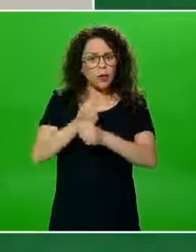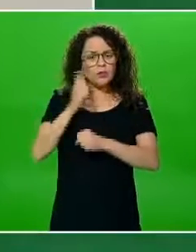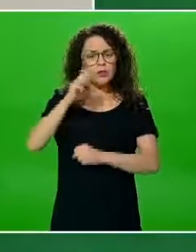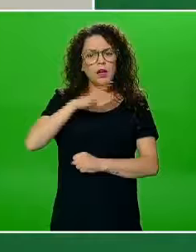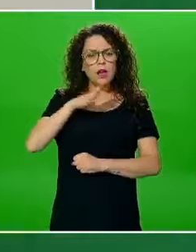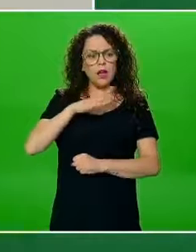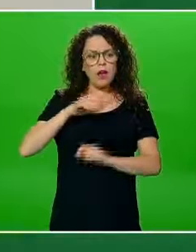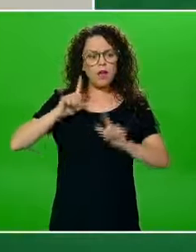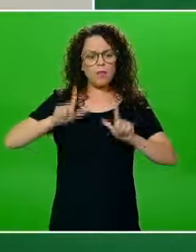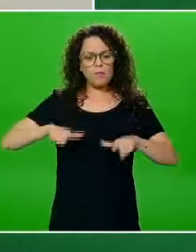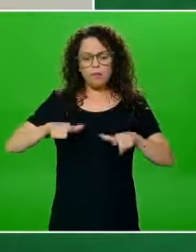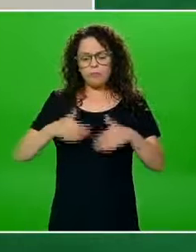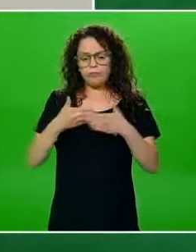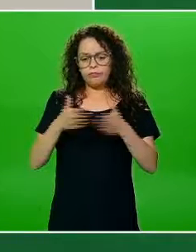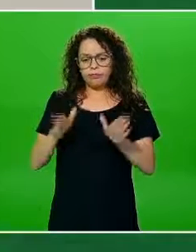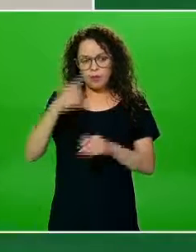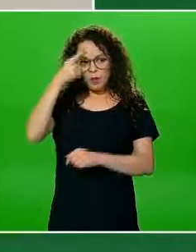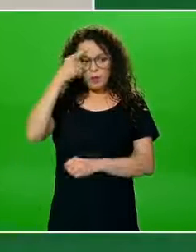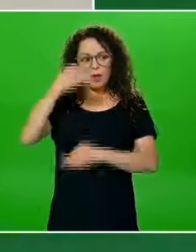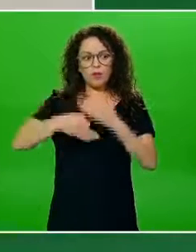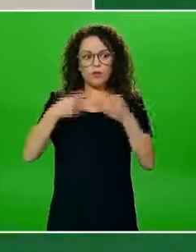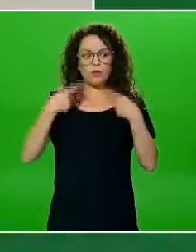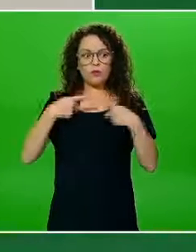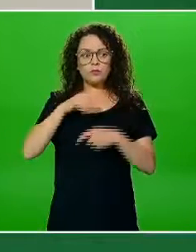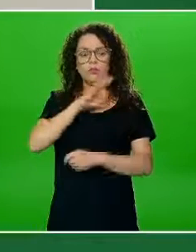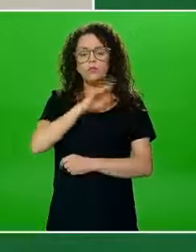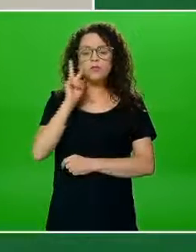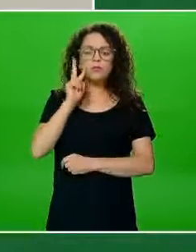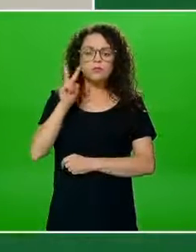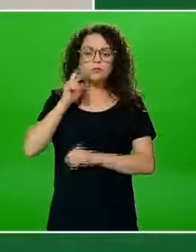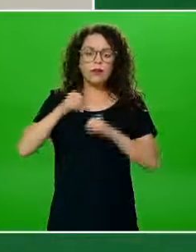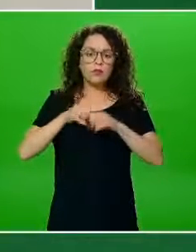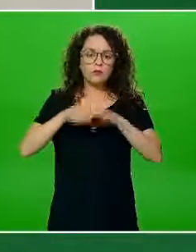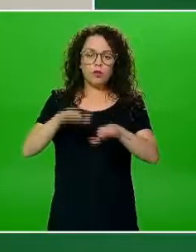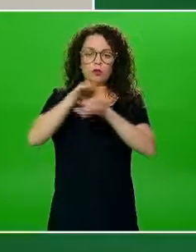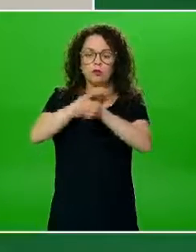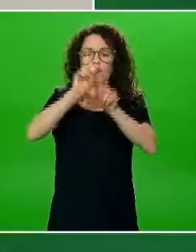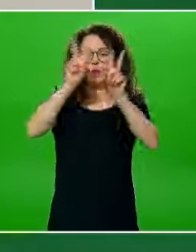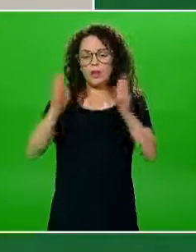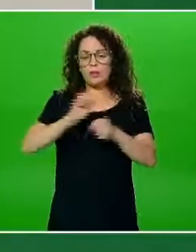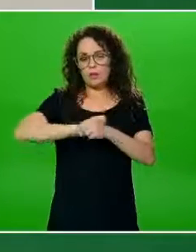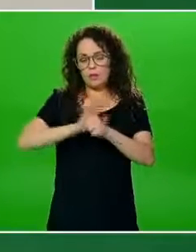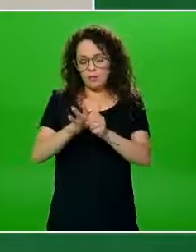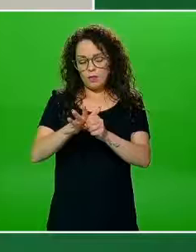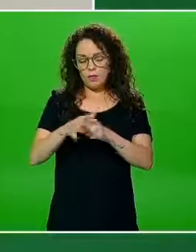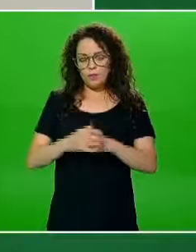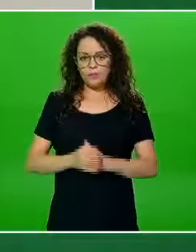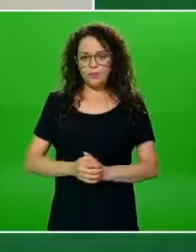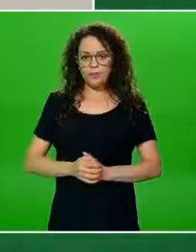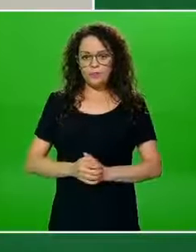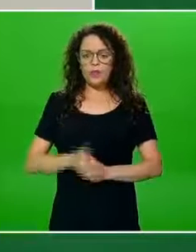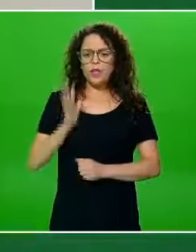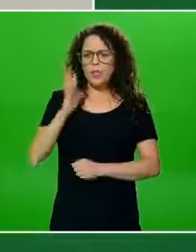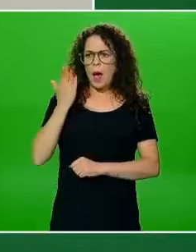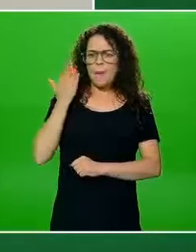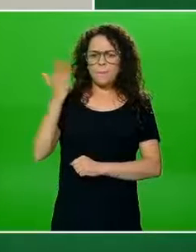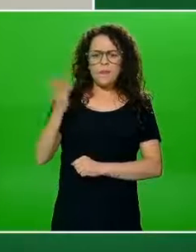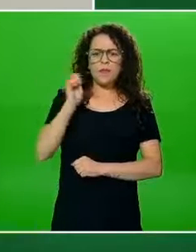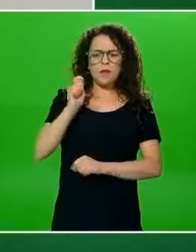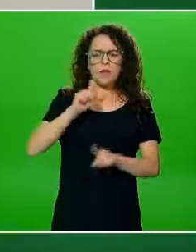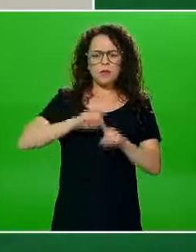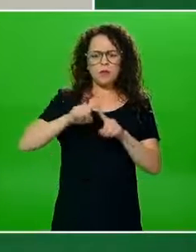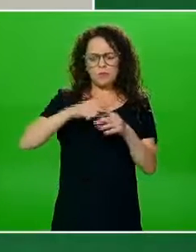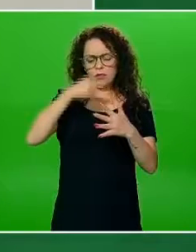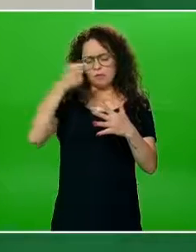de datos abiertos para efectos de la información de COVID-19, se han estado solicitando una serie de